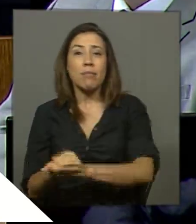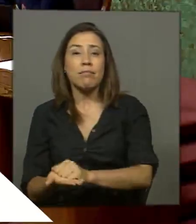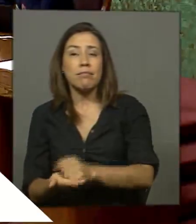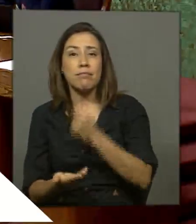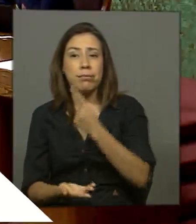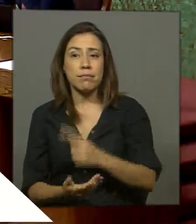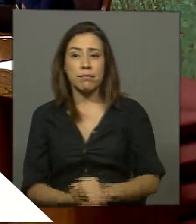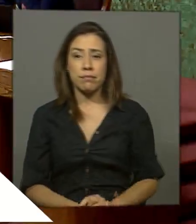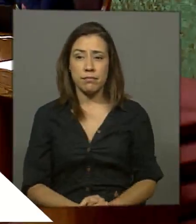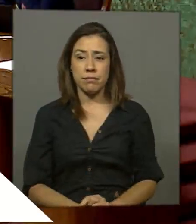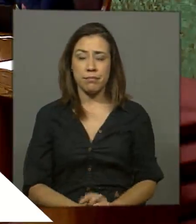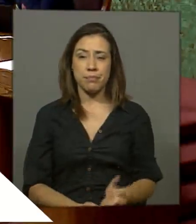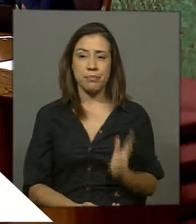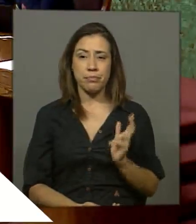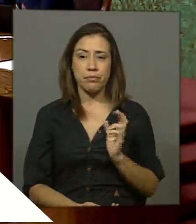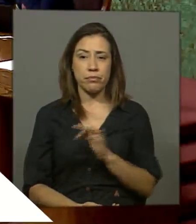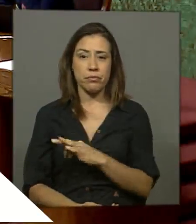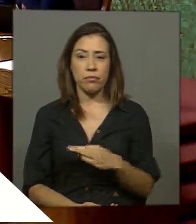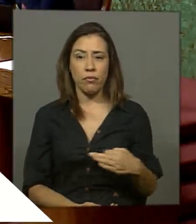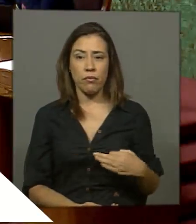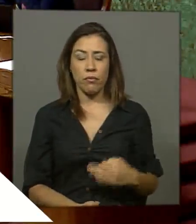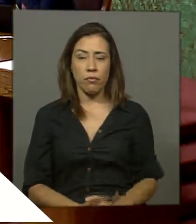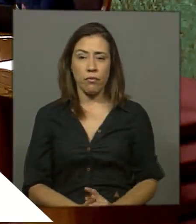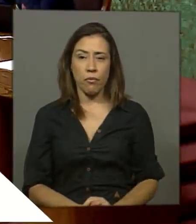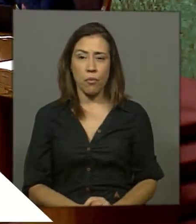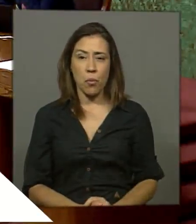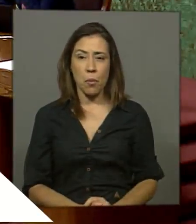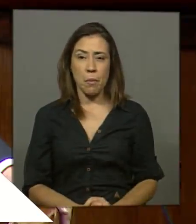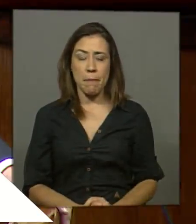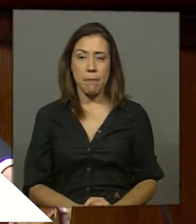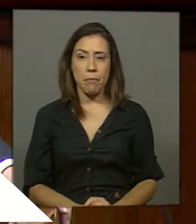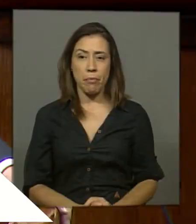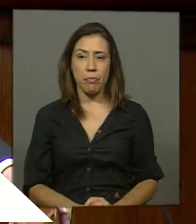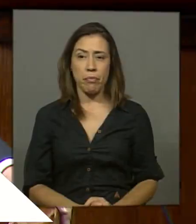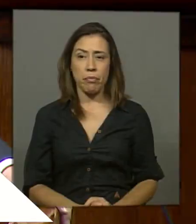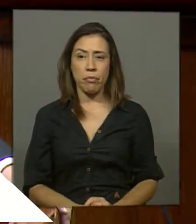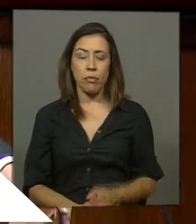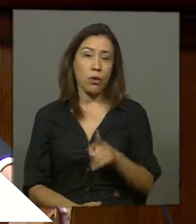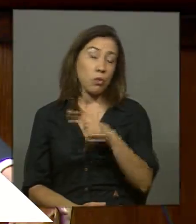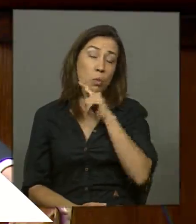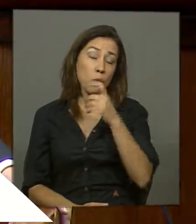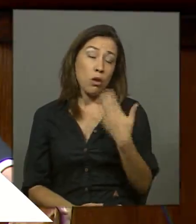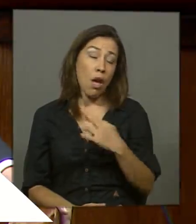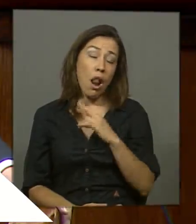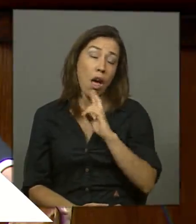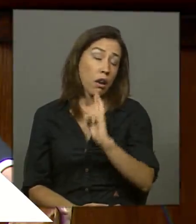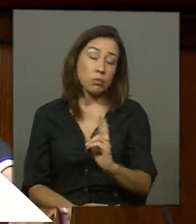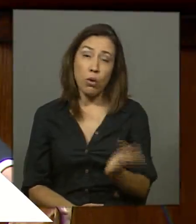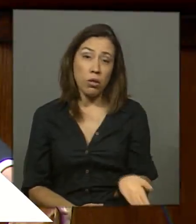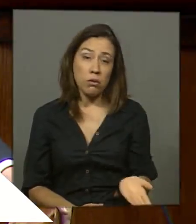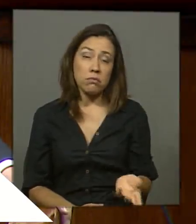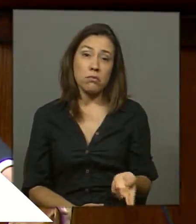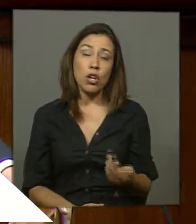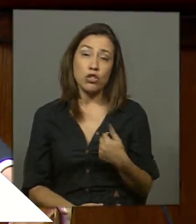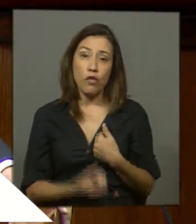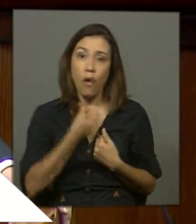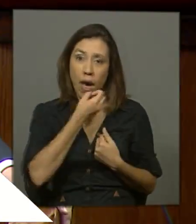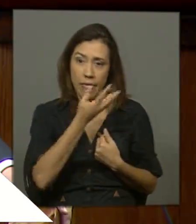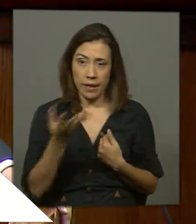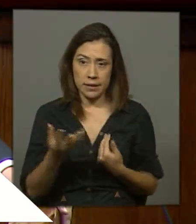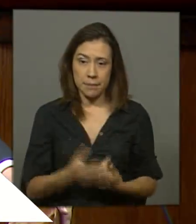querellante señor ministro gran parte de su pregunta ya le respondido pero voy a señalar lo